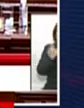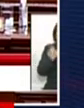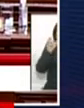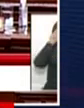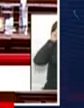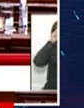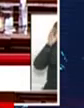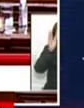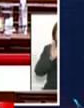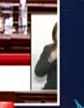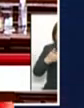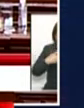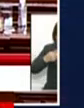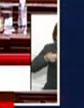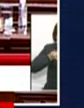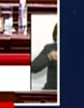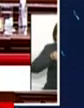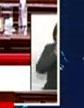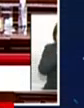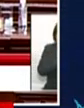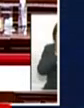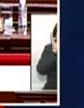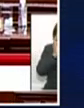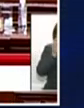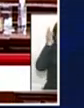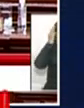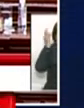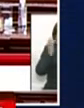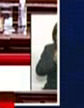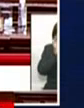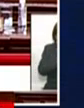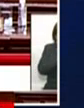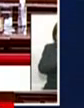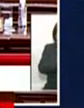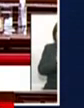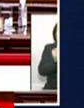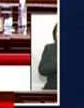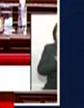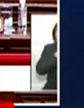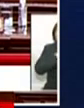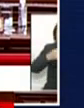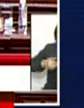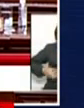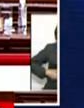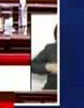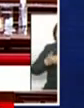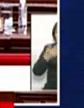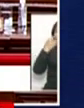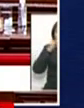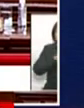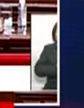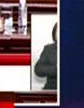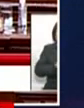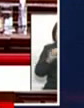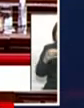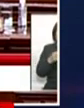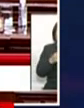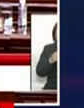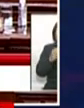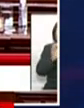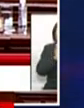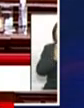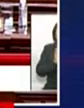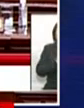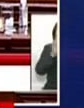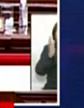entonces este antecedente en el que él, cuando asumió, también las elecciones ya estaban convocadas para el 8 de abril